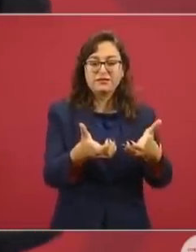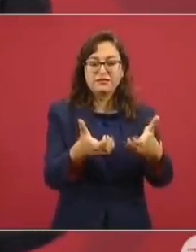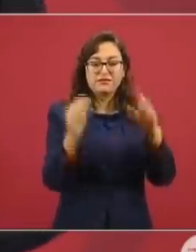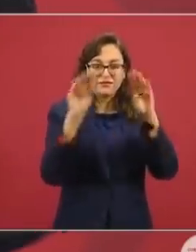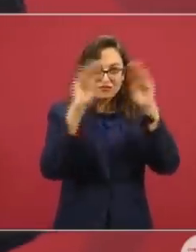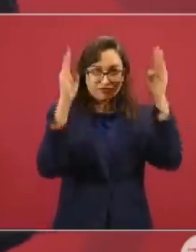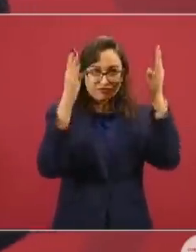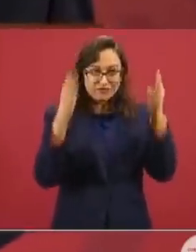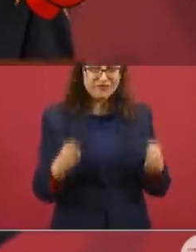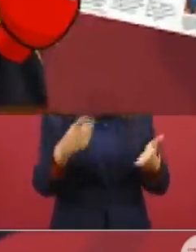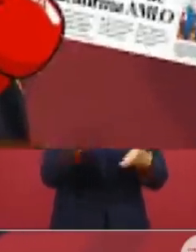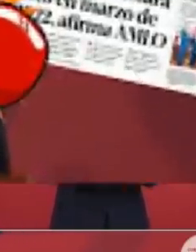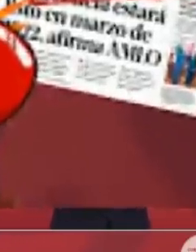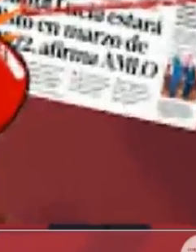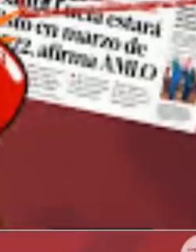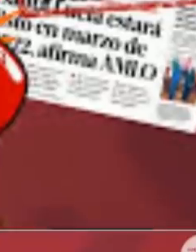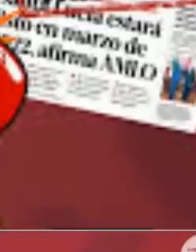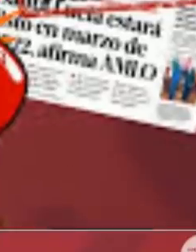a comprar el periódico.